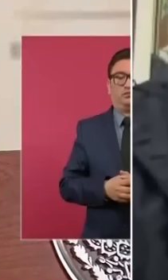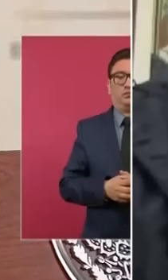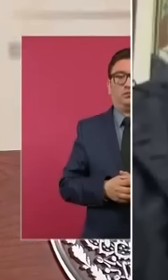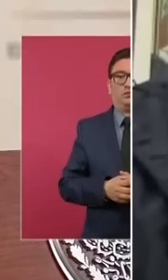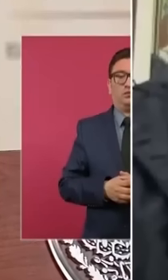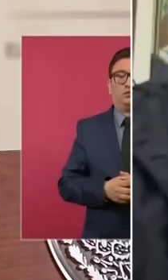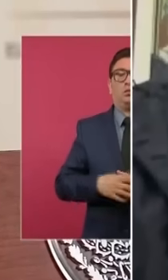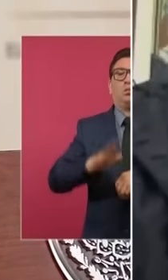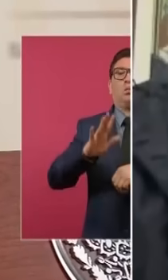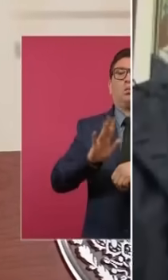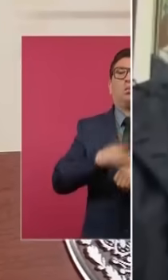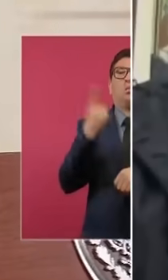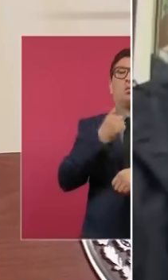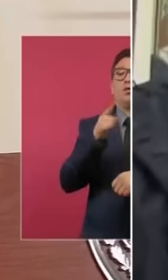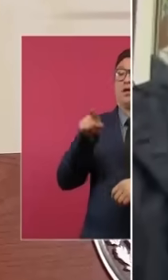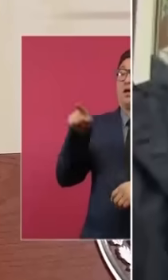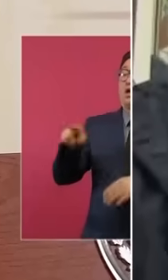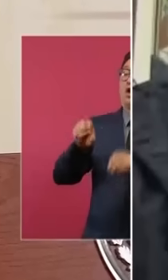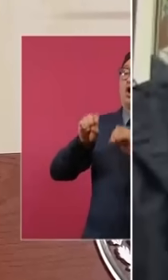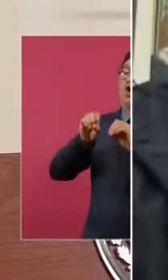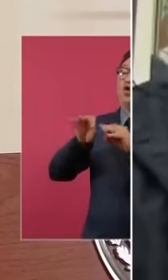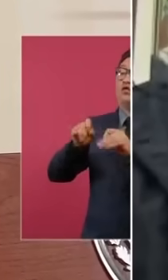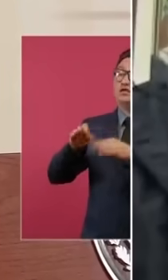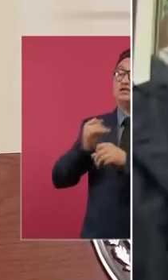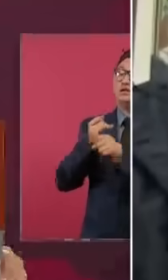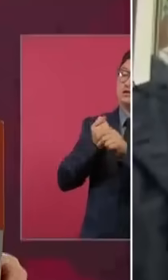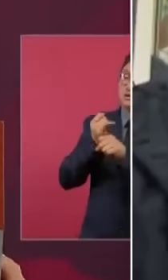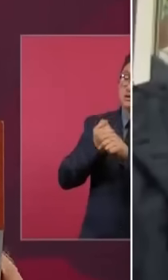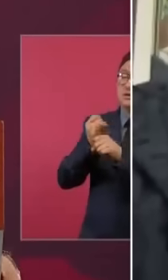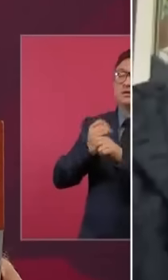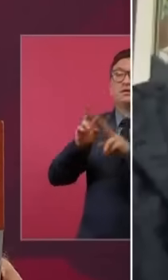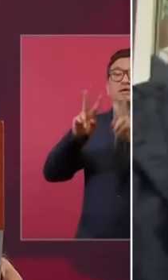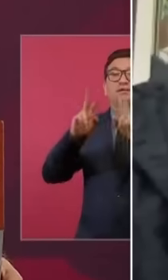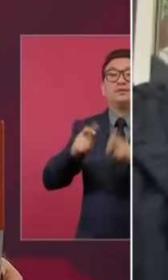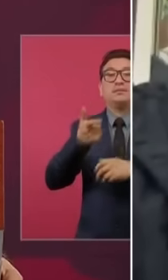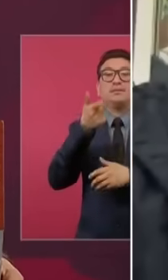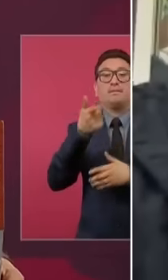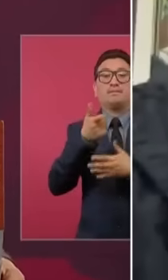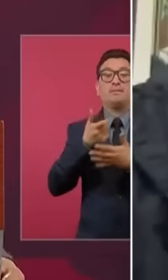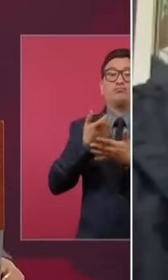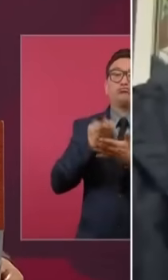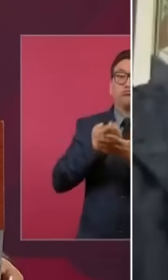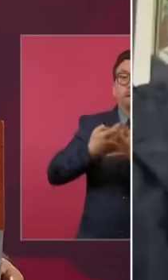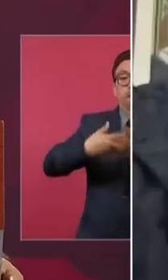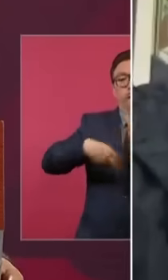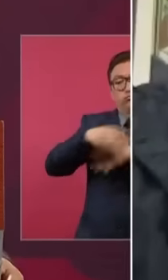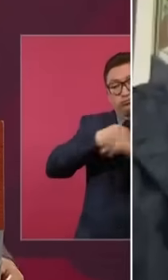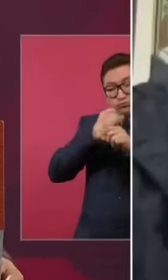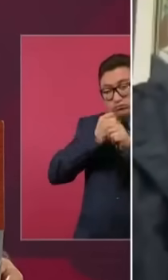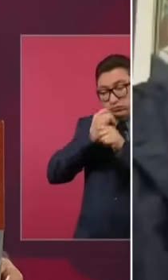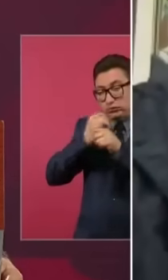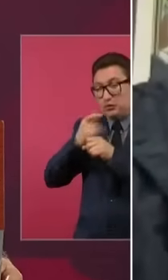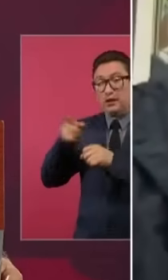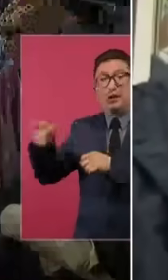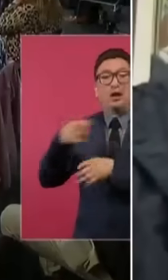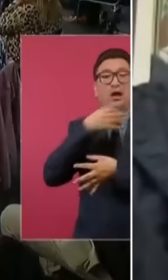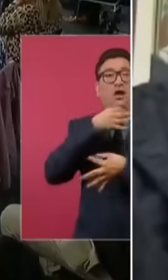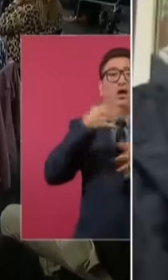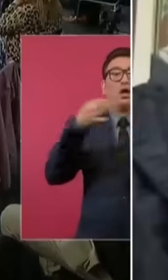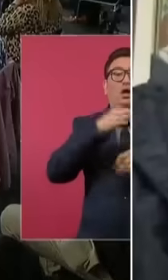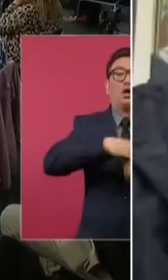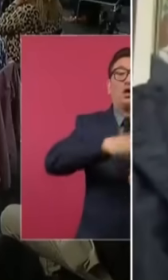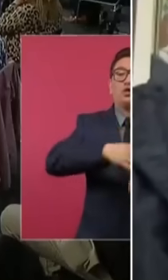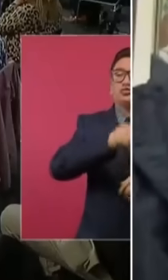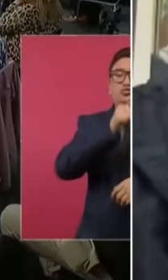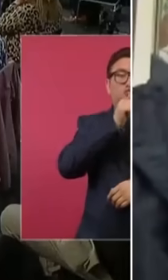ni Enrique Peña Nieto, con acompañamiento legal, con reformas constitucionales, con presupuestos, con instituciones, si no los usan